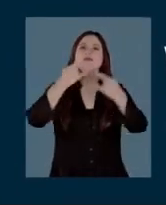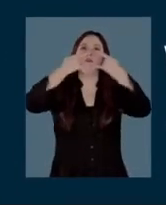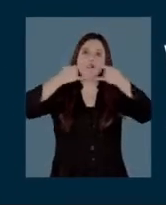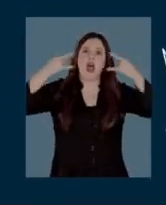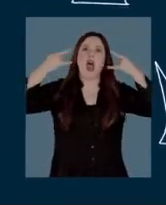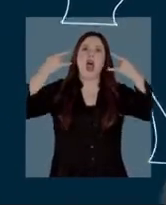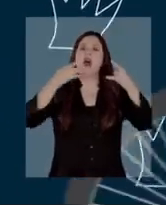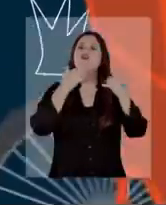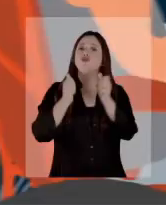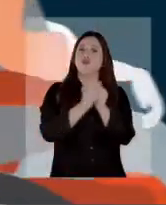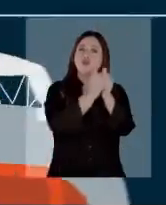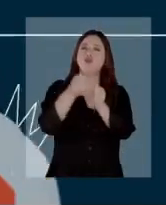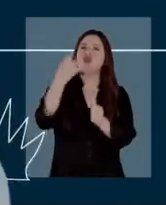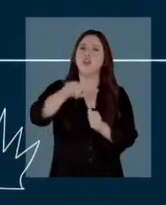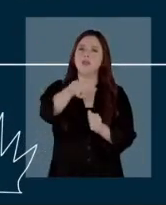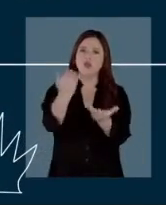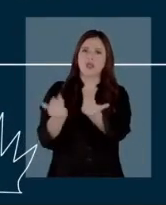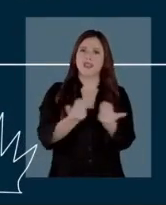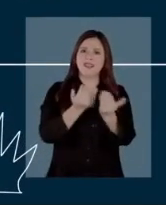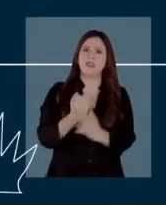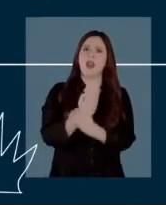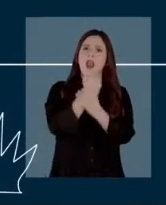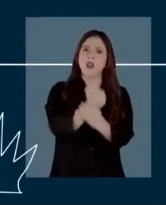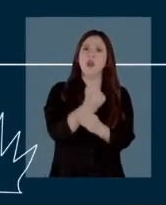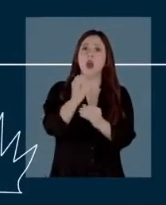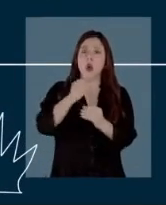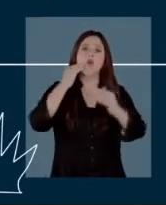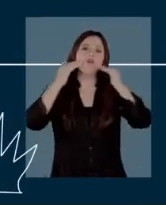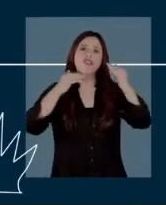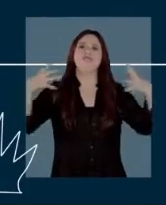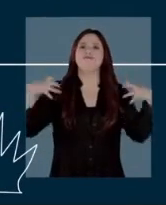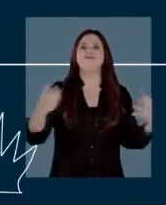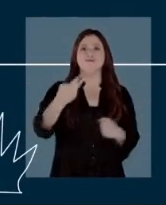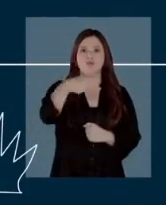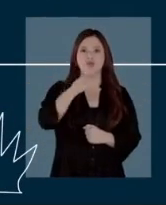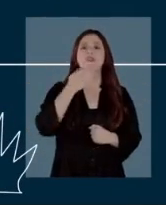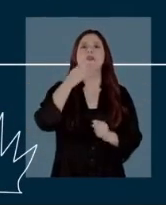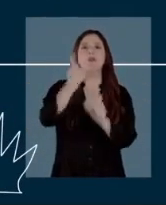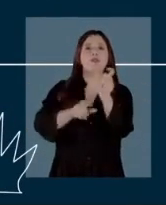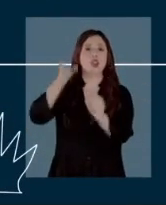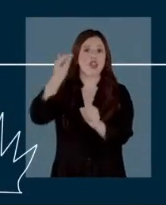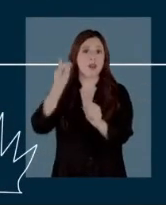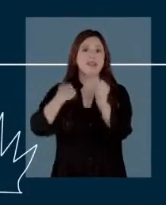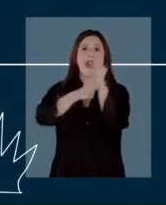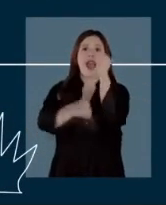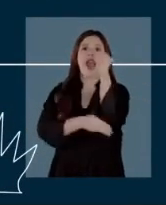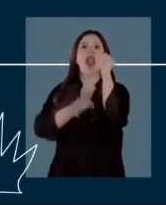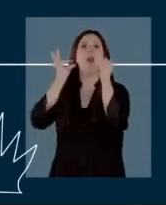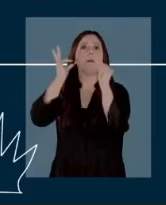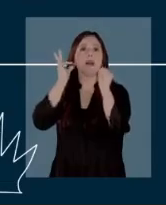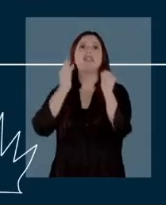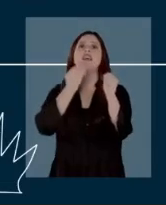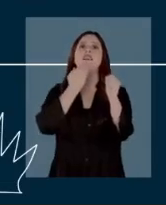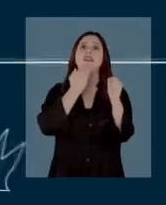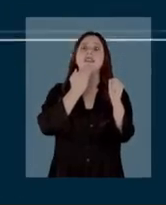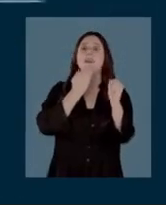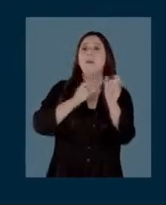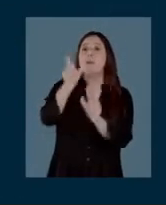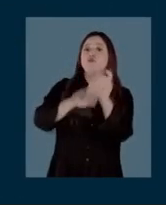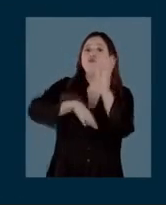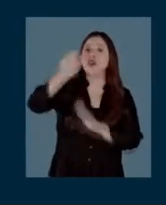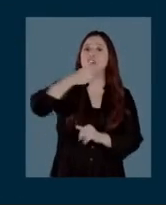acompañado si no es necesario. Ah, perfecto. Que vayan... Si es netamente necesario, es decir, una persona con